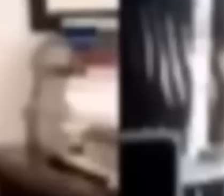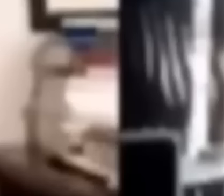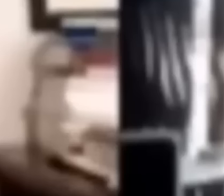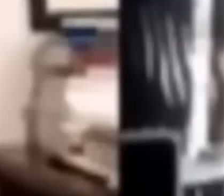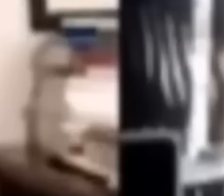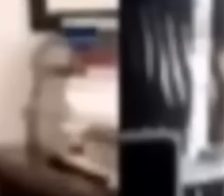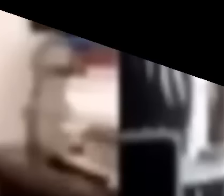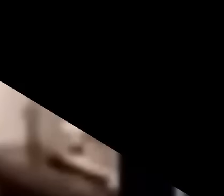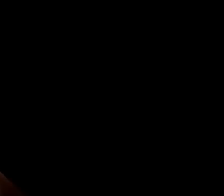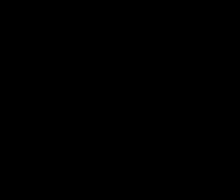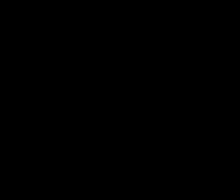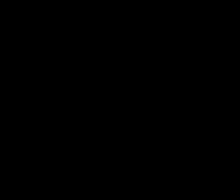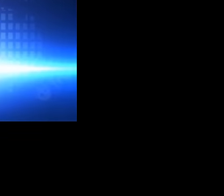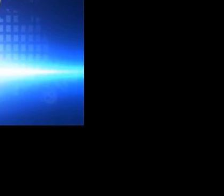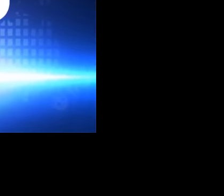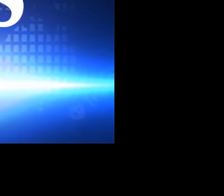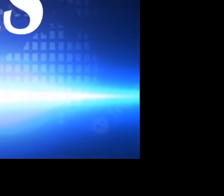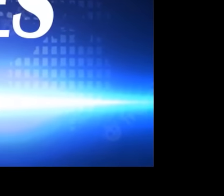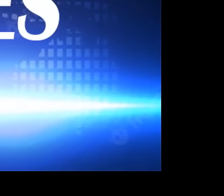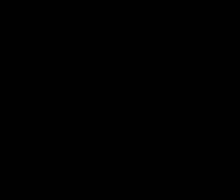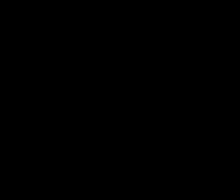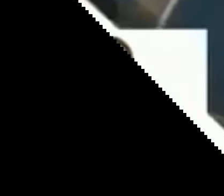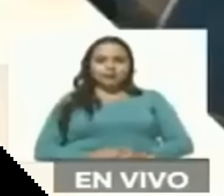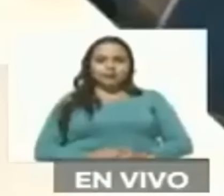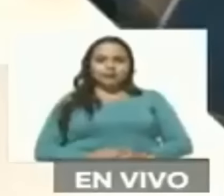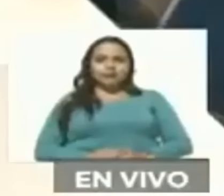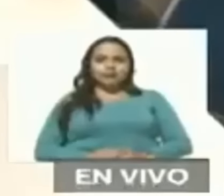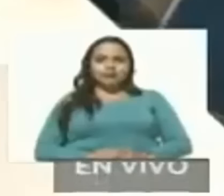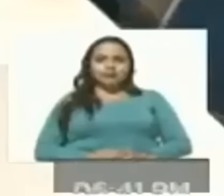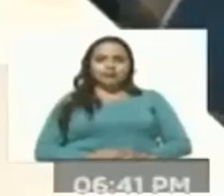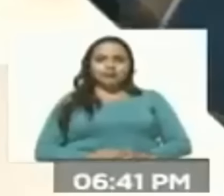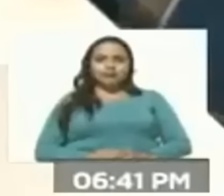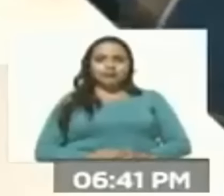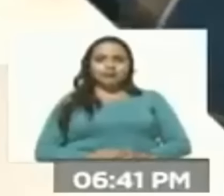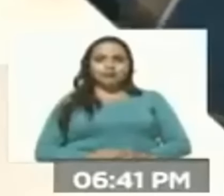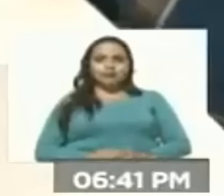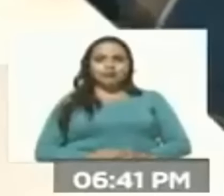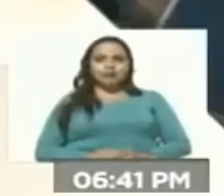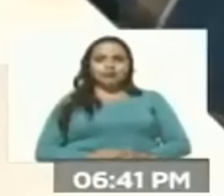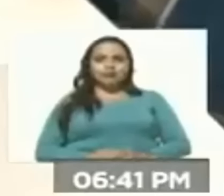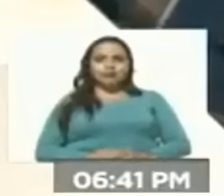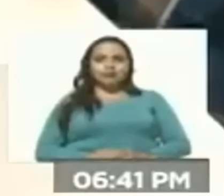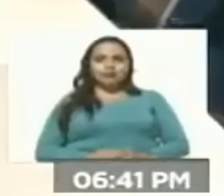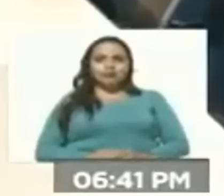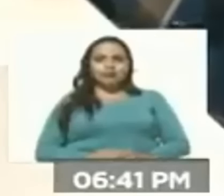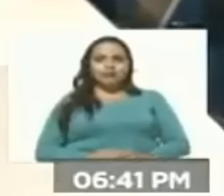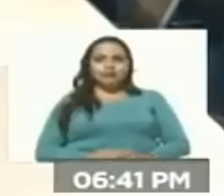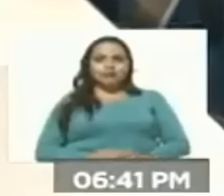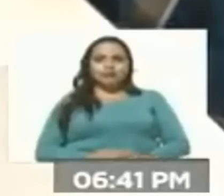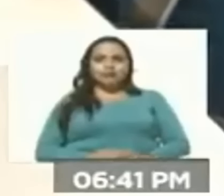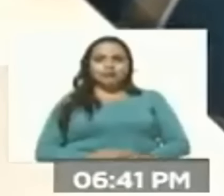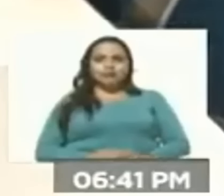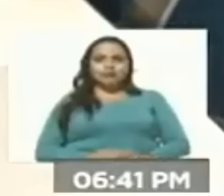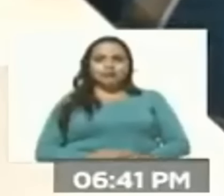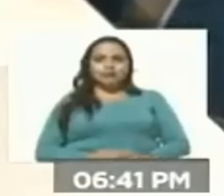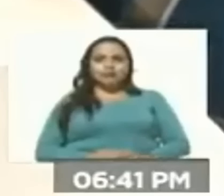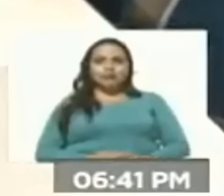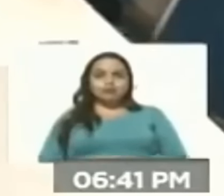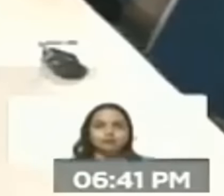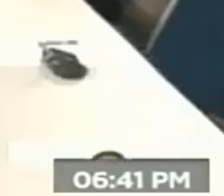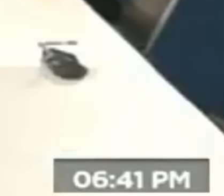la VC, del sistema CLAP. El deseo de la dictadura está llegando a tales niveles, señores, que ya uno no sabe qué va a poder ocurrir